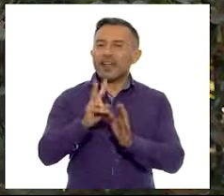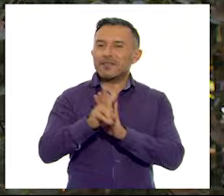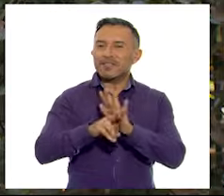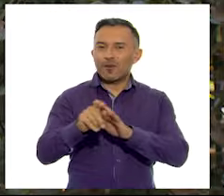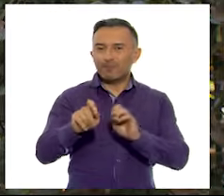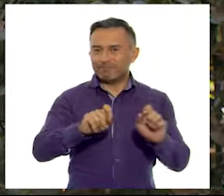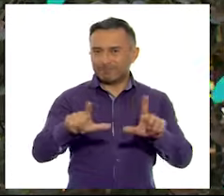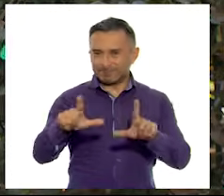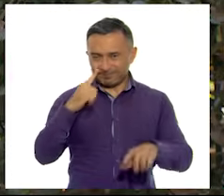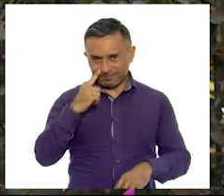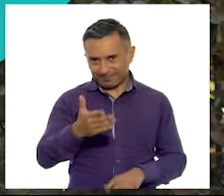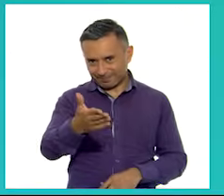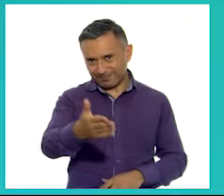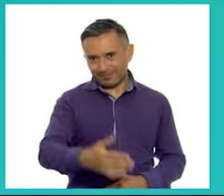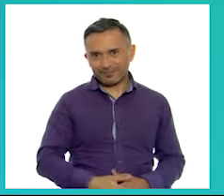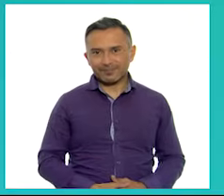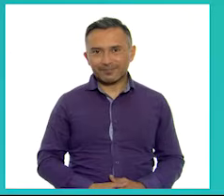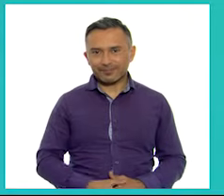video!